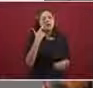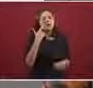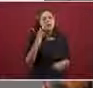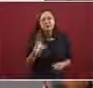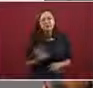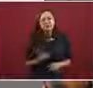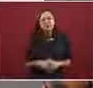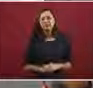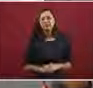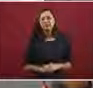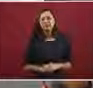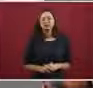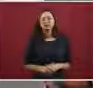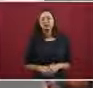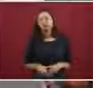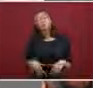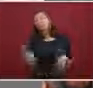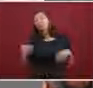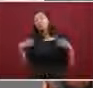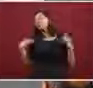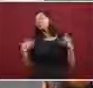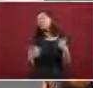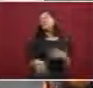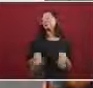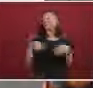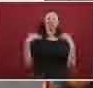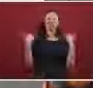Y se encontraron